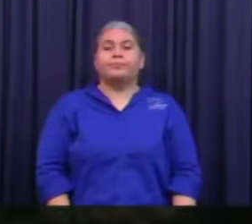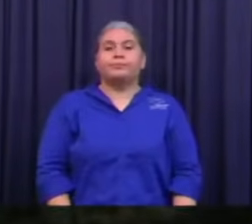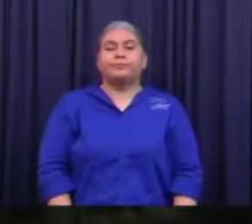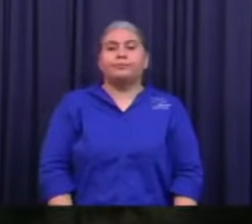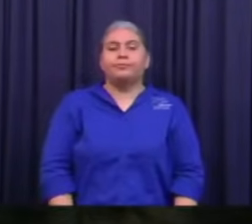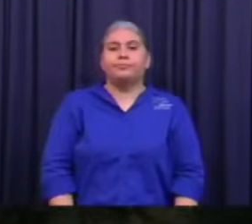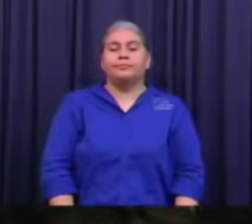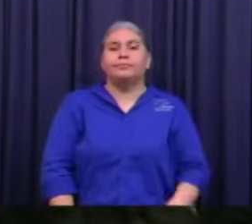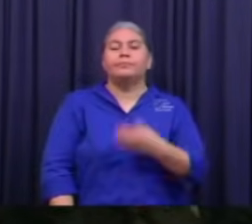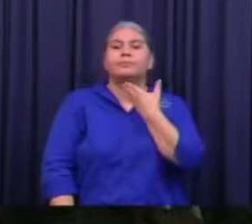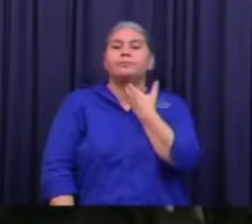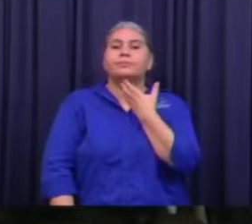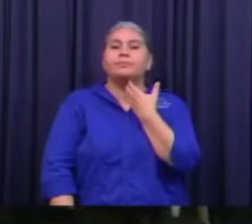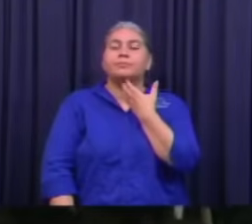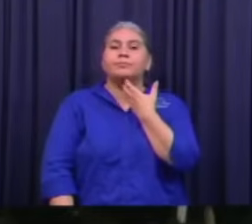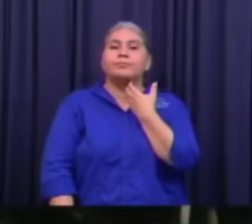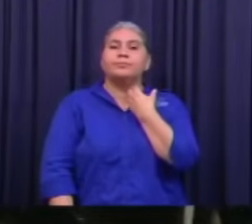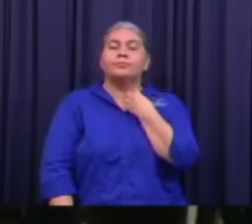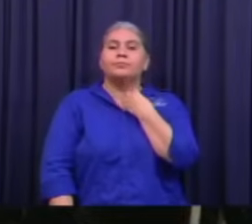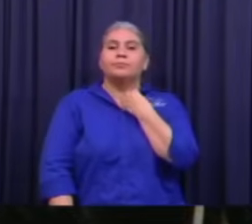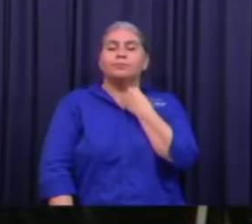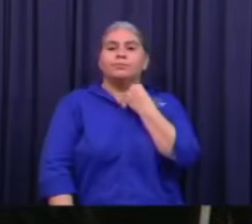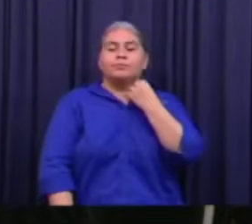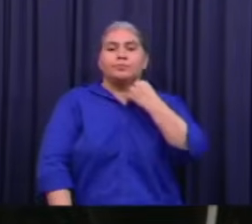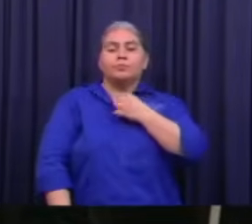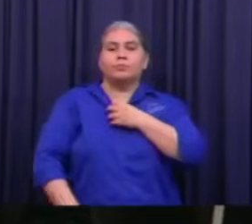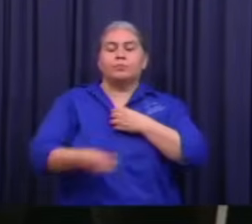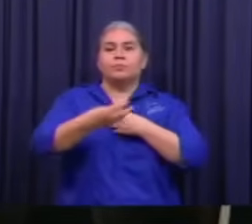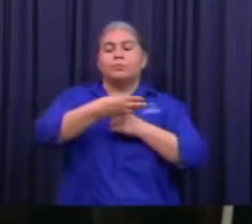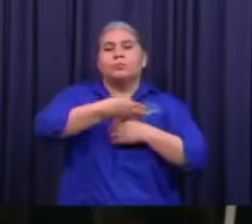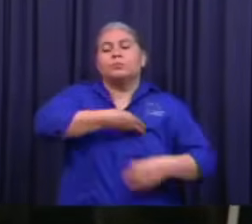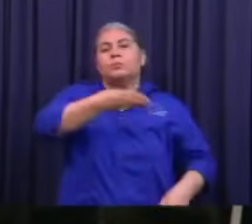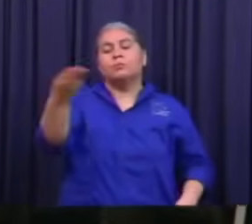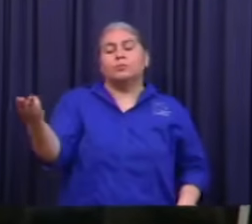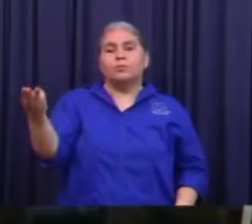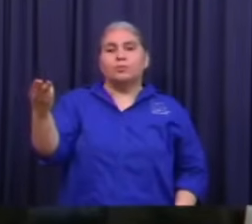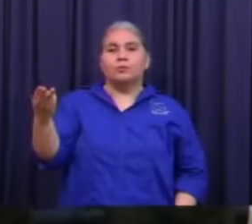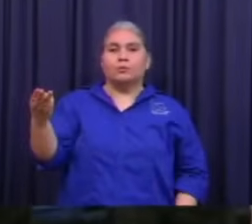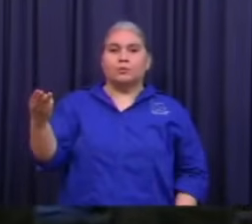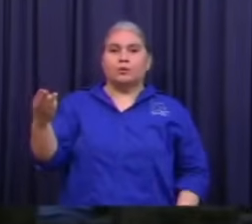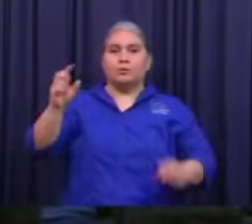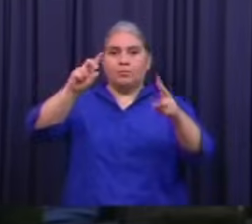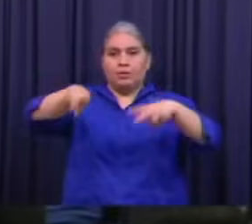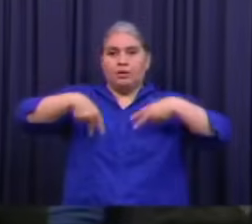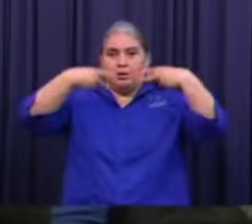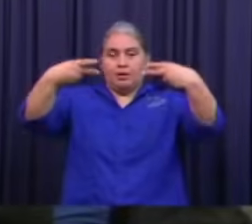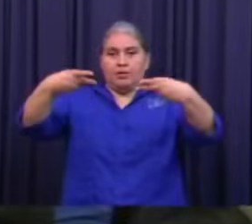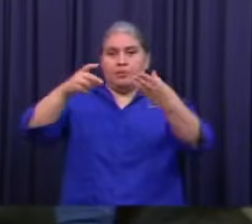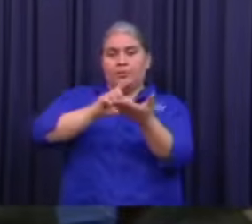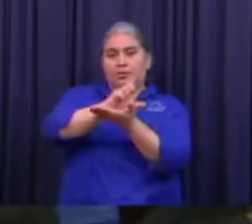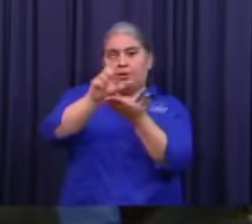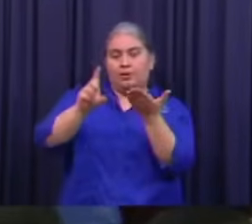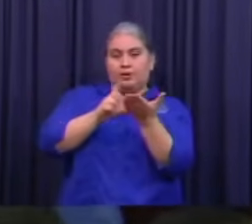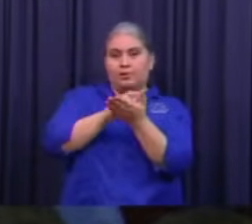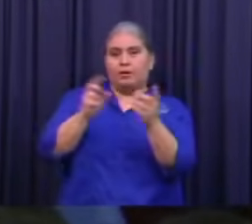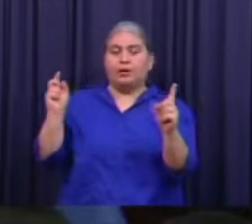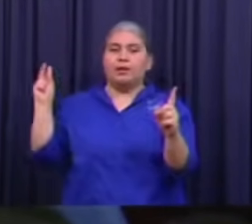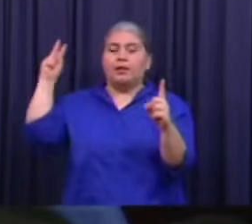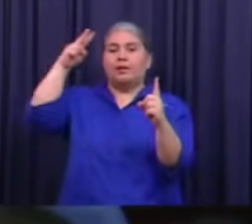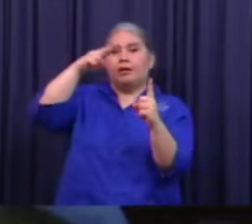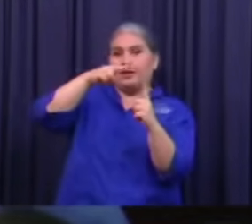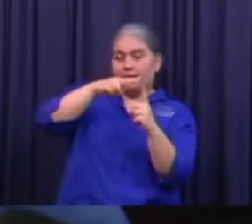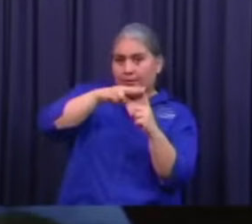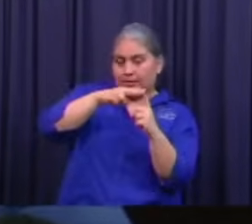Cena hubo una orden para restaurar y construir a Jerusalén Hasta El Mesías príncipe